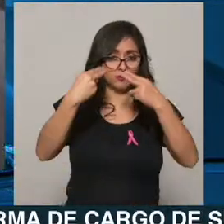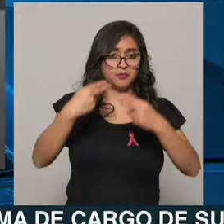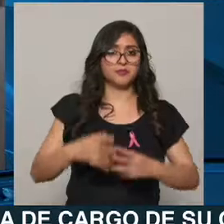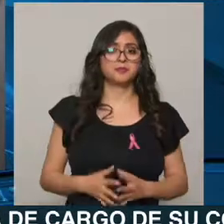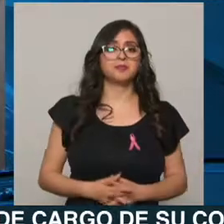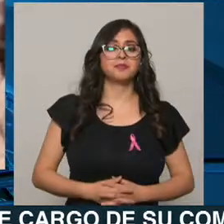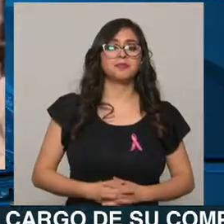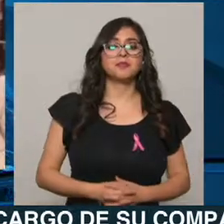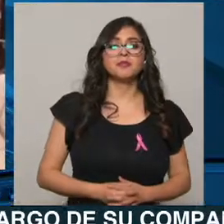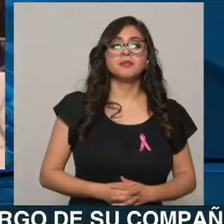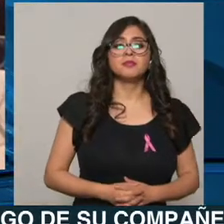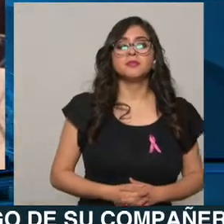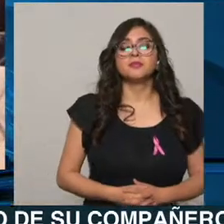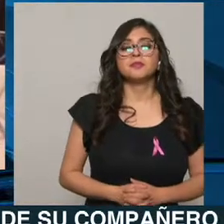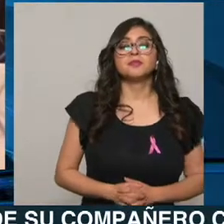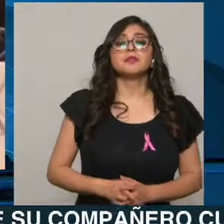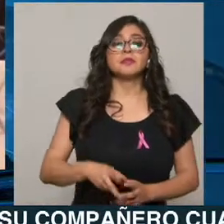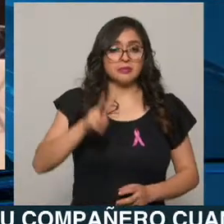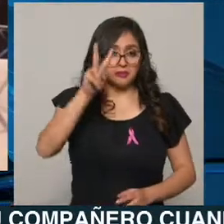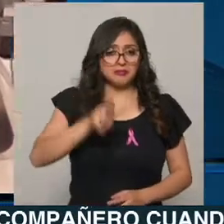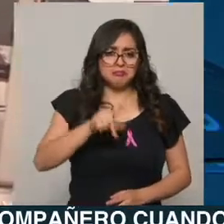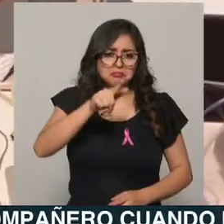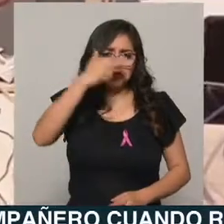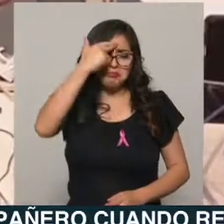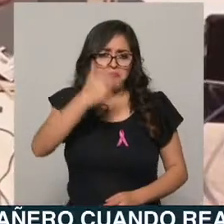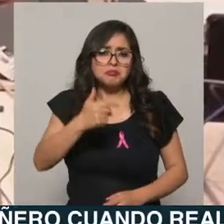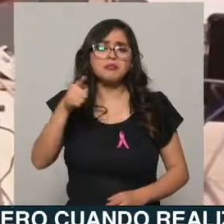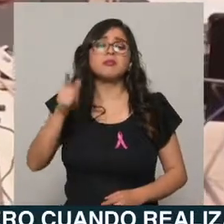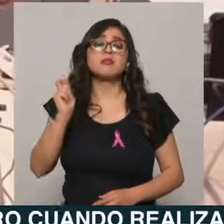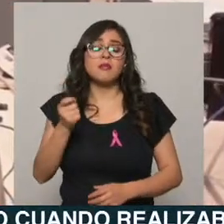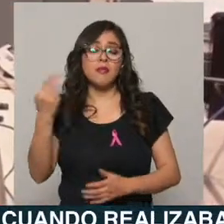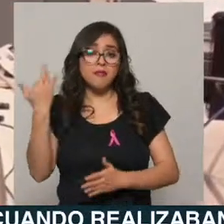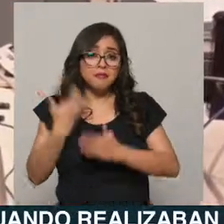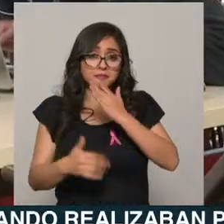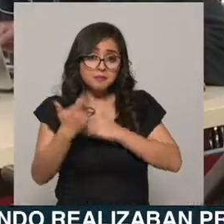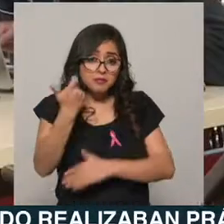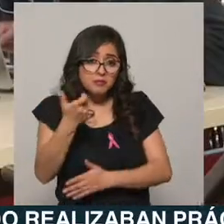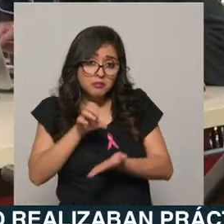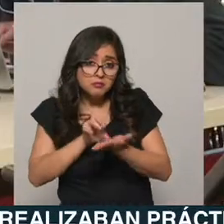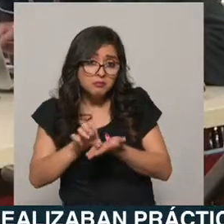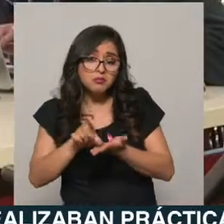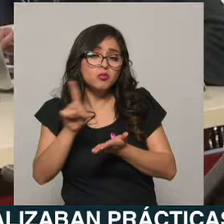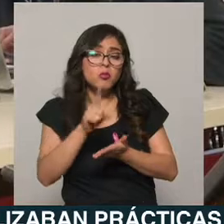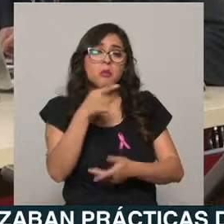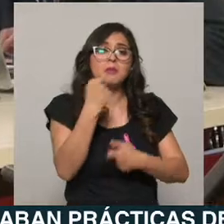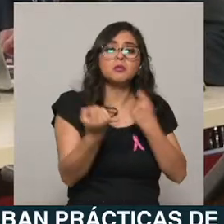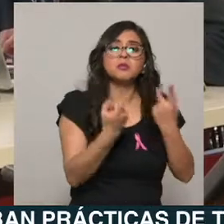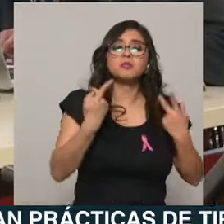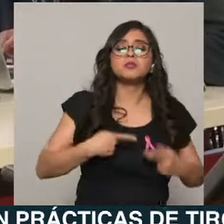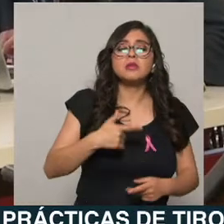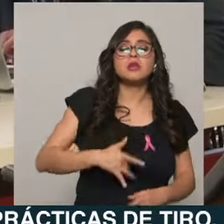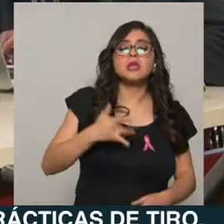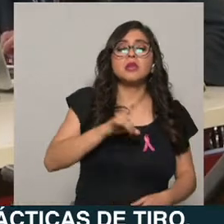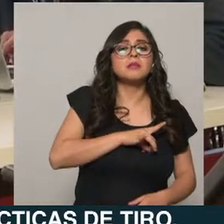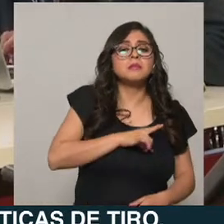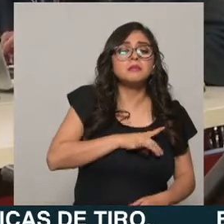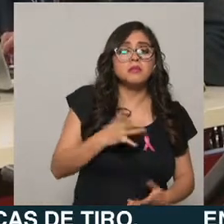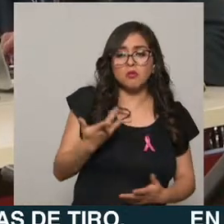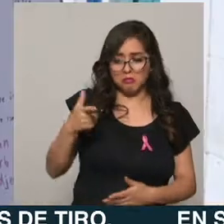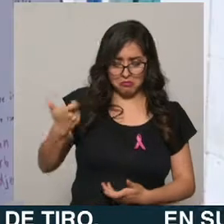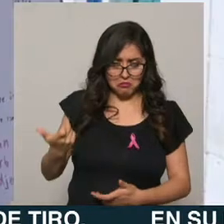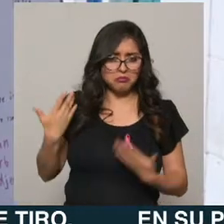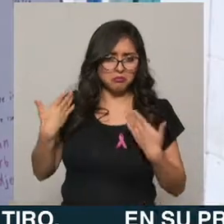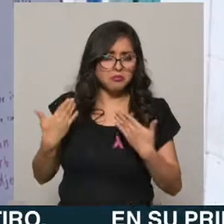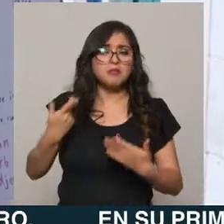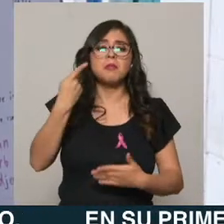tienes razón, a veces no se cuenta con los recursos, pero muchas veces es más el miedo que los propios recursos, Ale. Okay. Yo me he dado cuenta, por ejemplo, que